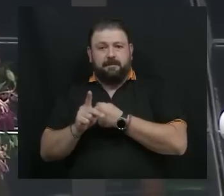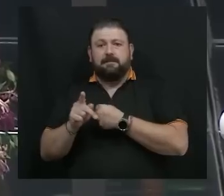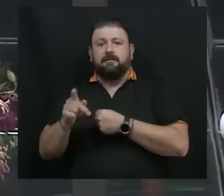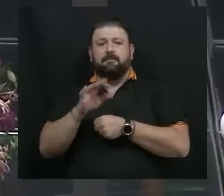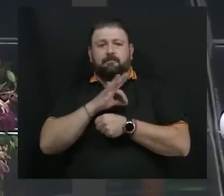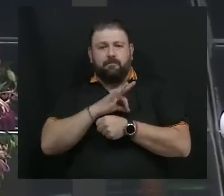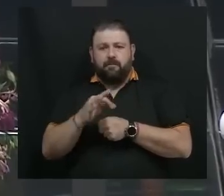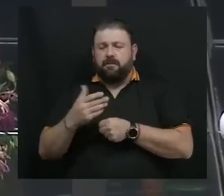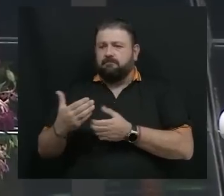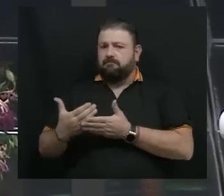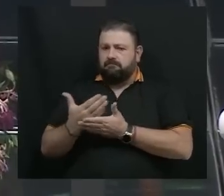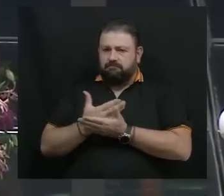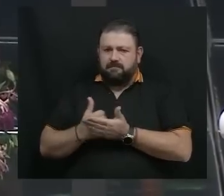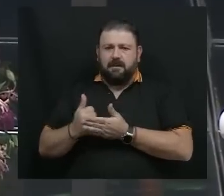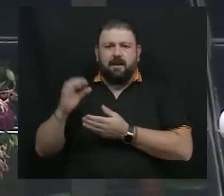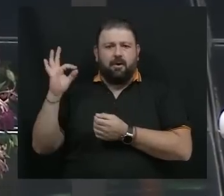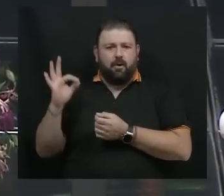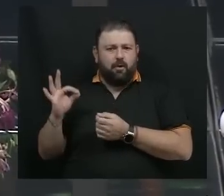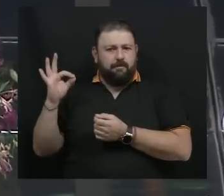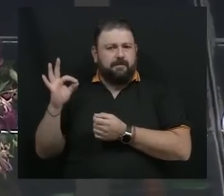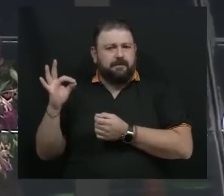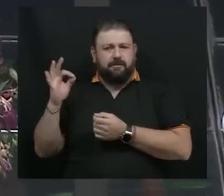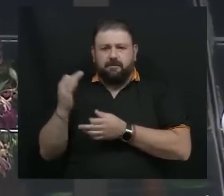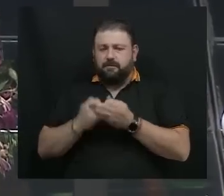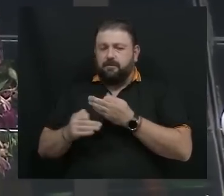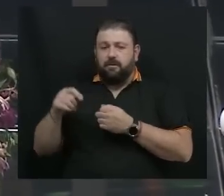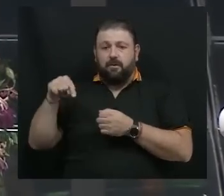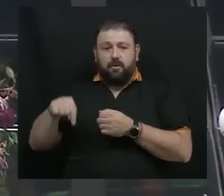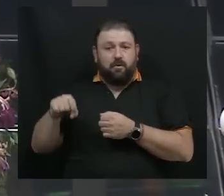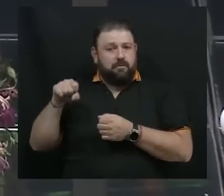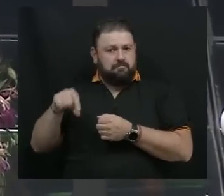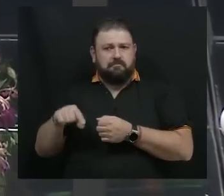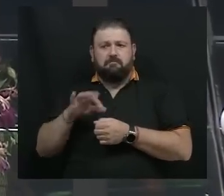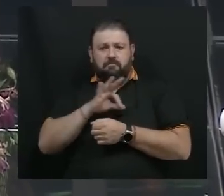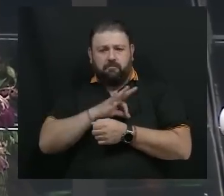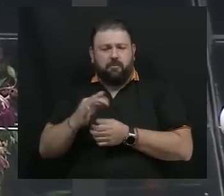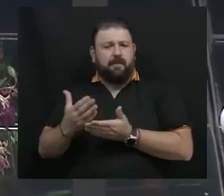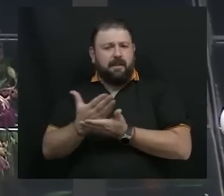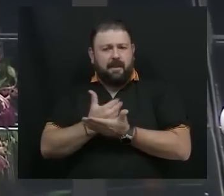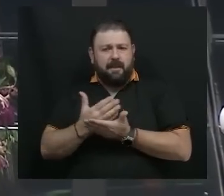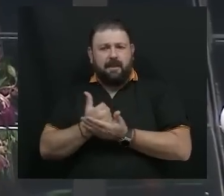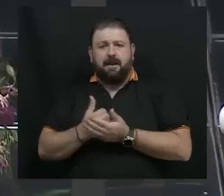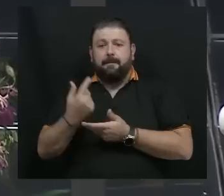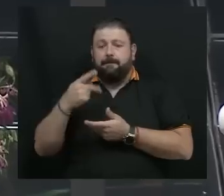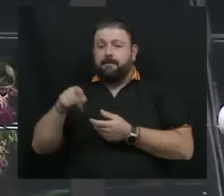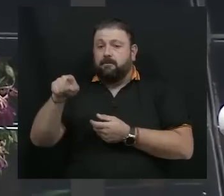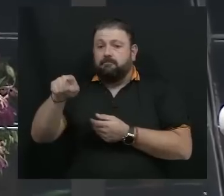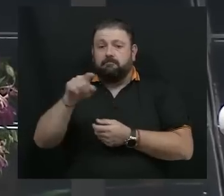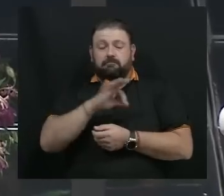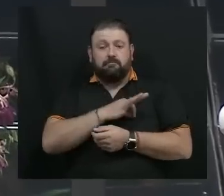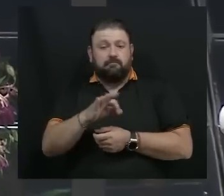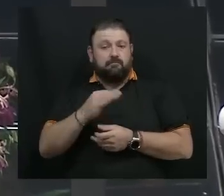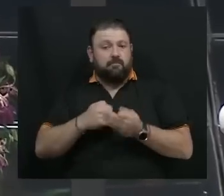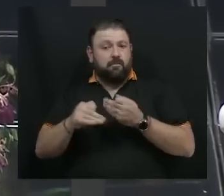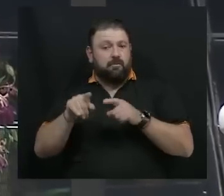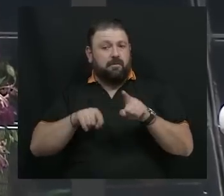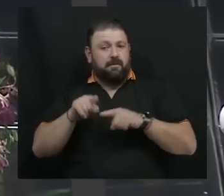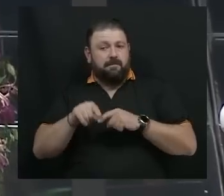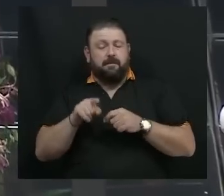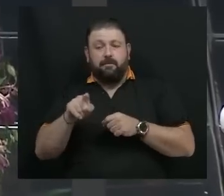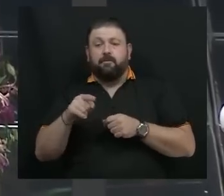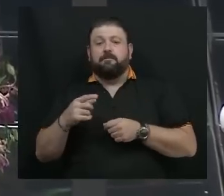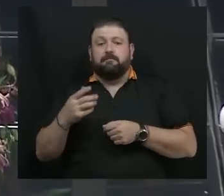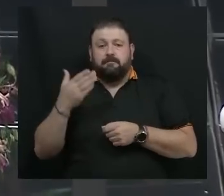generar comisiones en otras monedas. Hoy mismo, si quieres. Entonces, esa urgencia que te tiene agobiado de lo que tienes que